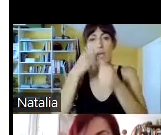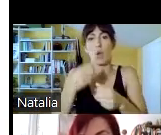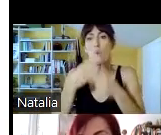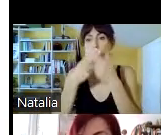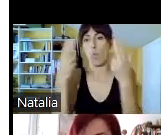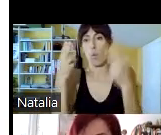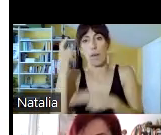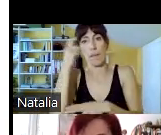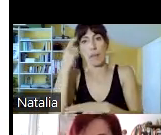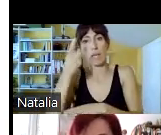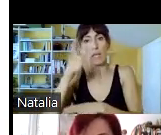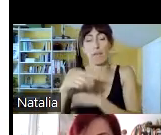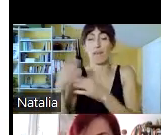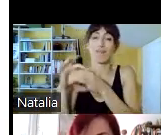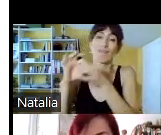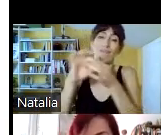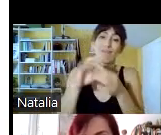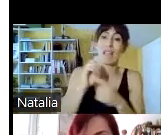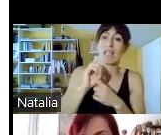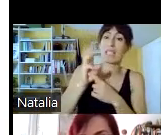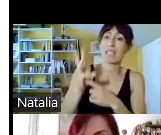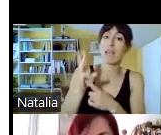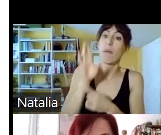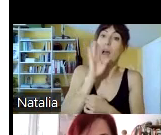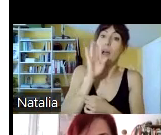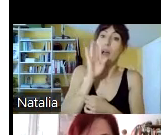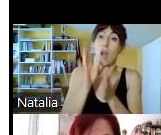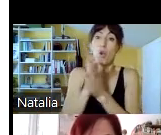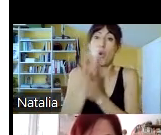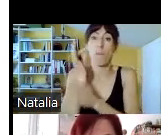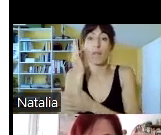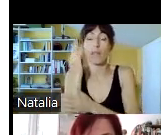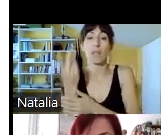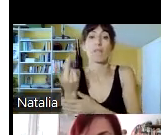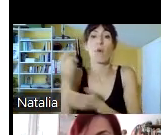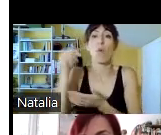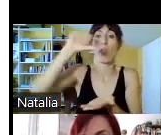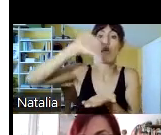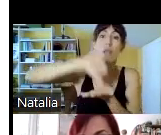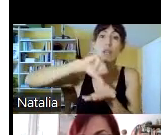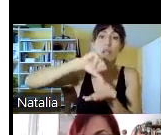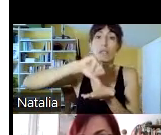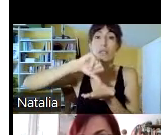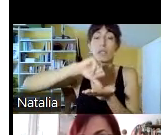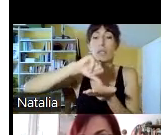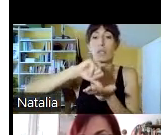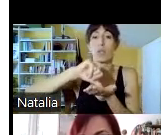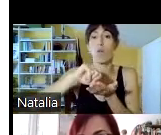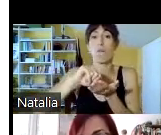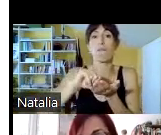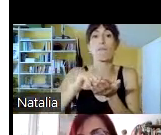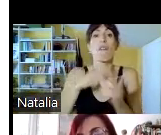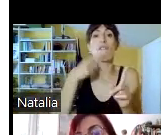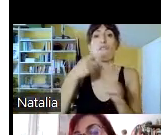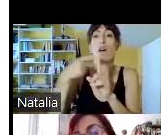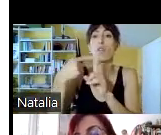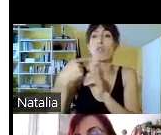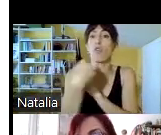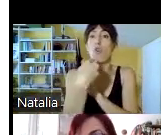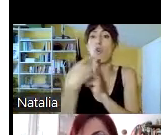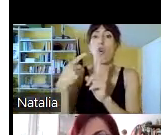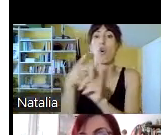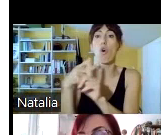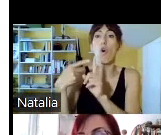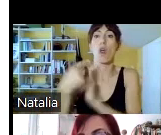tiene que ver un poco con los esquemas también que ha puesto Andrea, ¿no? Con cómo hay un centro que tiene que ver con los factores individuales, pero